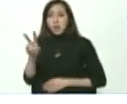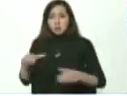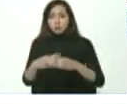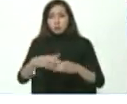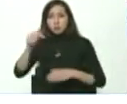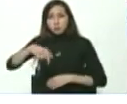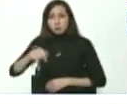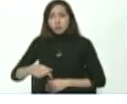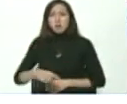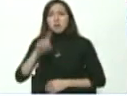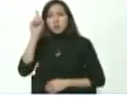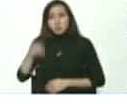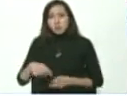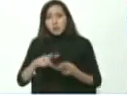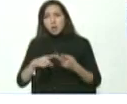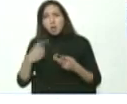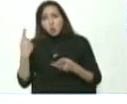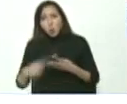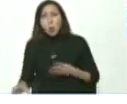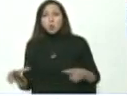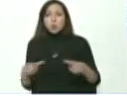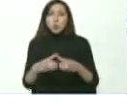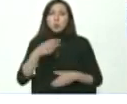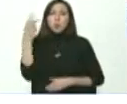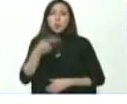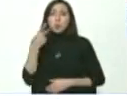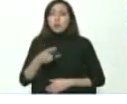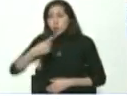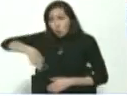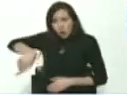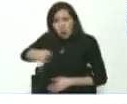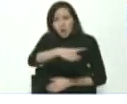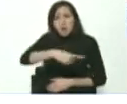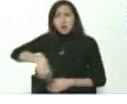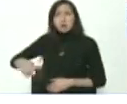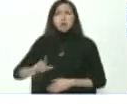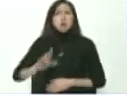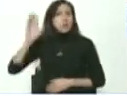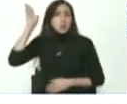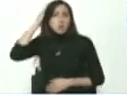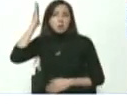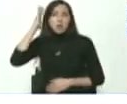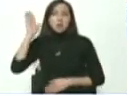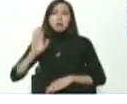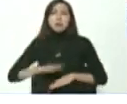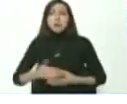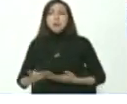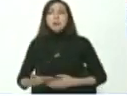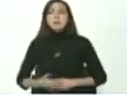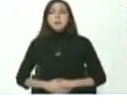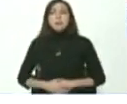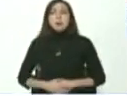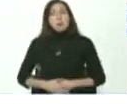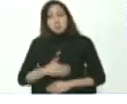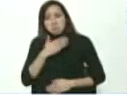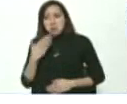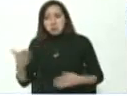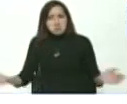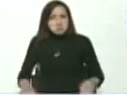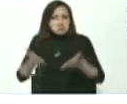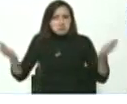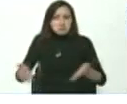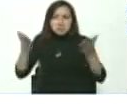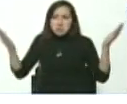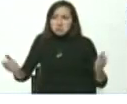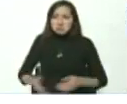de Acción Democrática. Bueno, ya ellos también saquen sus mejores gallos, sus mejores